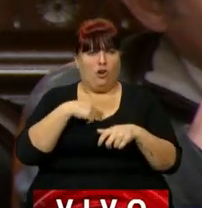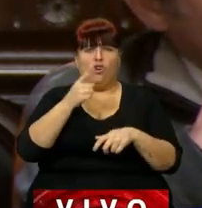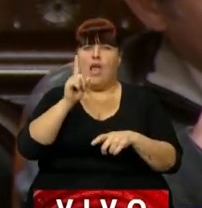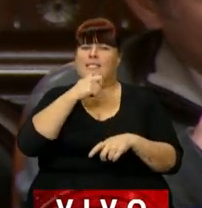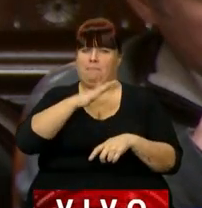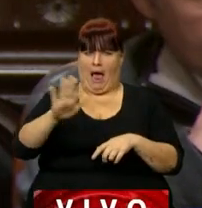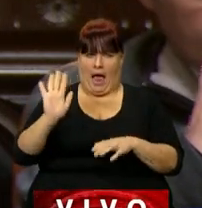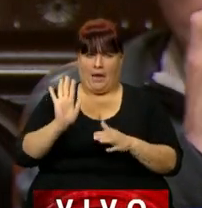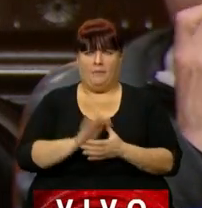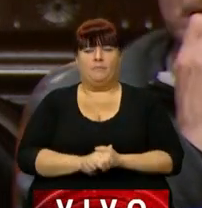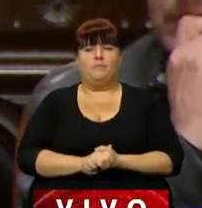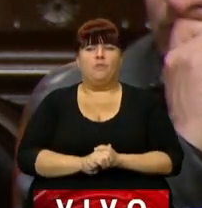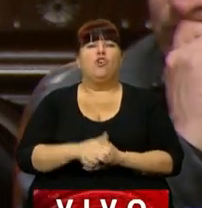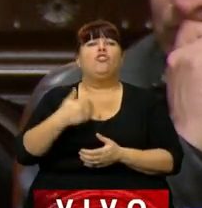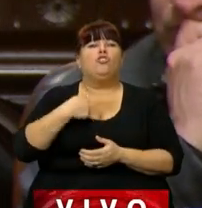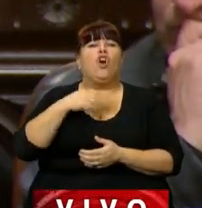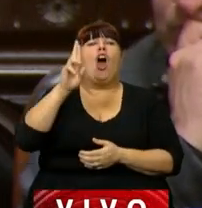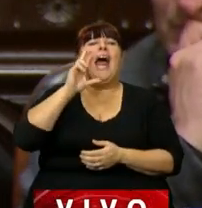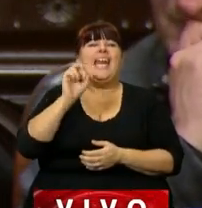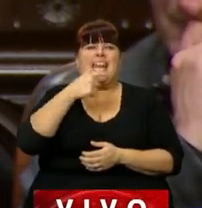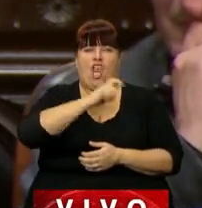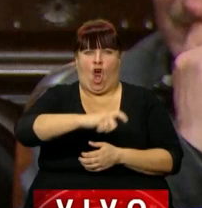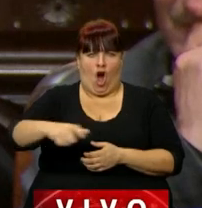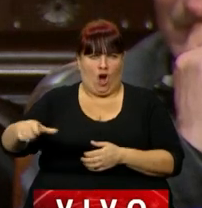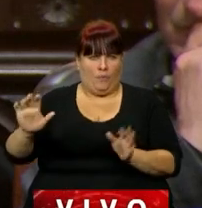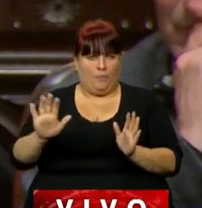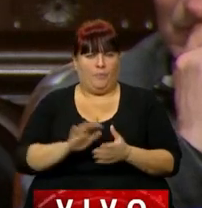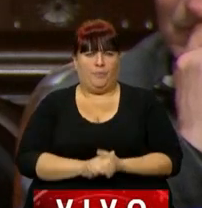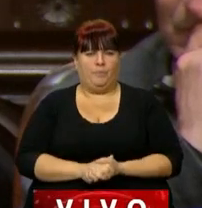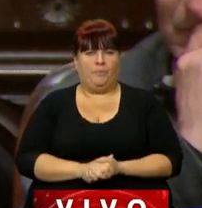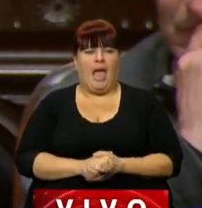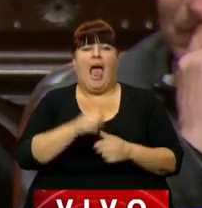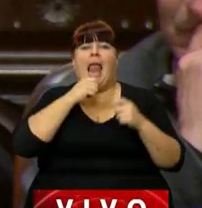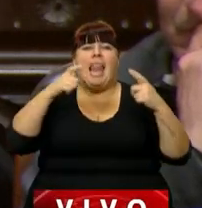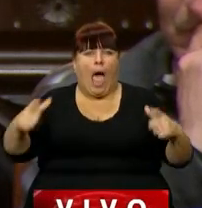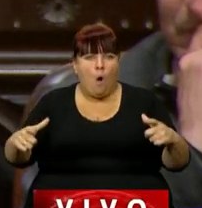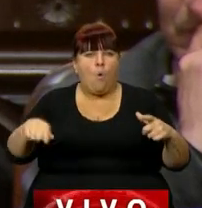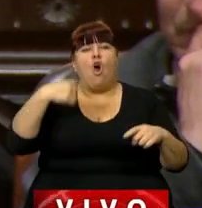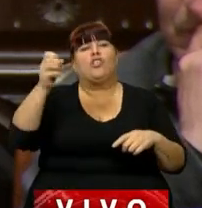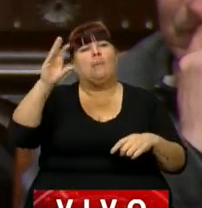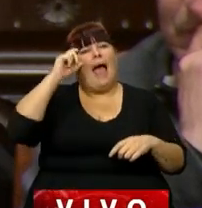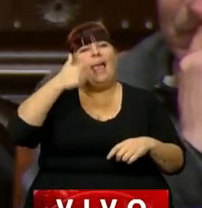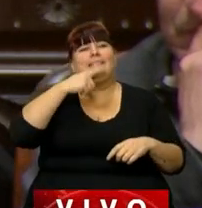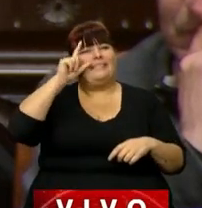mar, yo soy de río, de laguna y de estero.